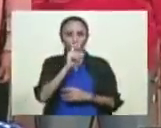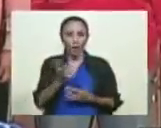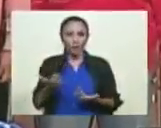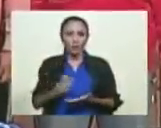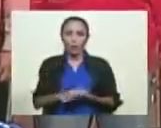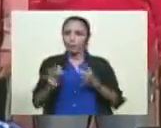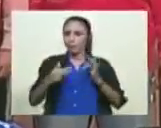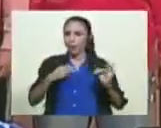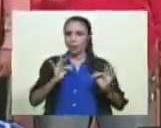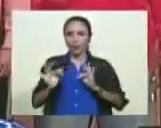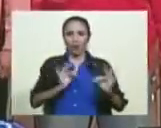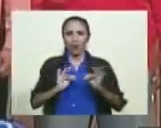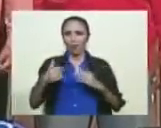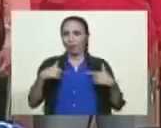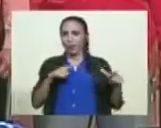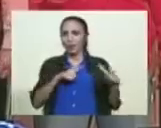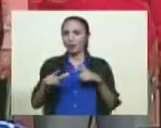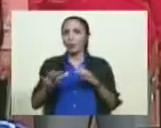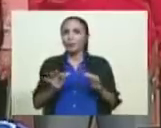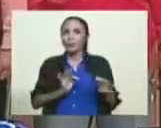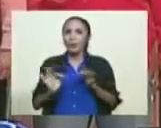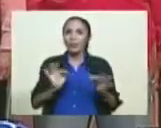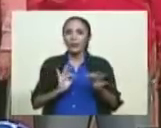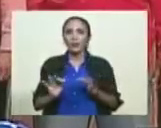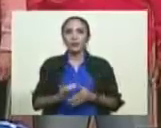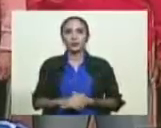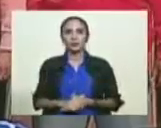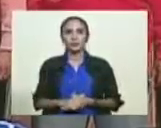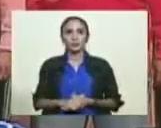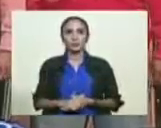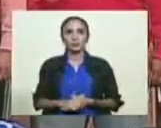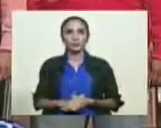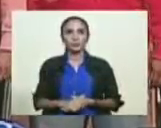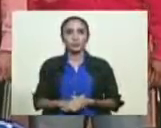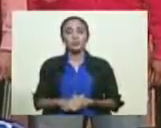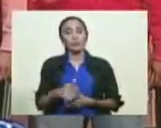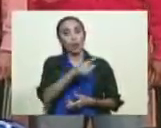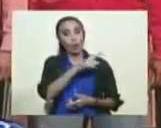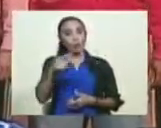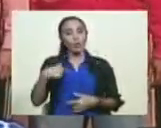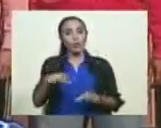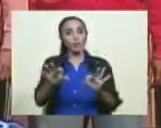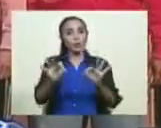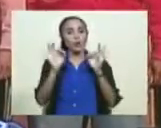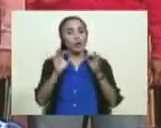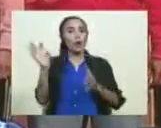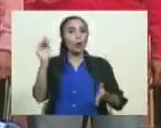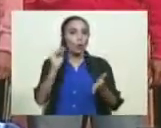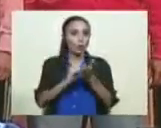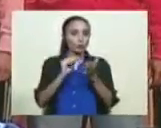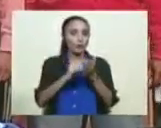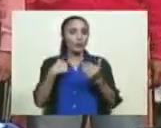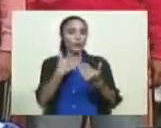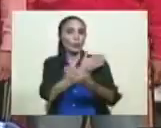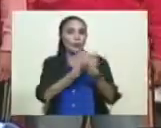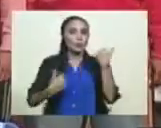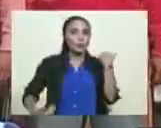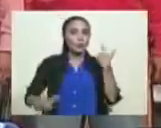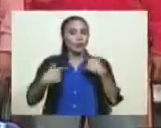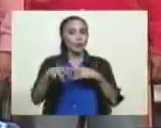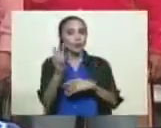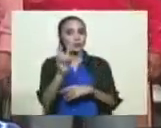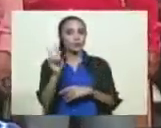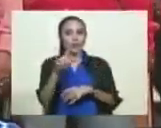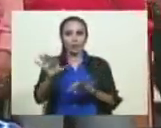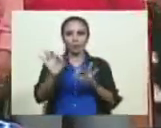estoy preparado, se los digo. Estoy preparado para que ustedes me elijan presidente de la República Bolivariana